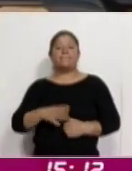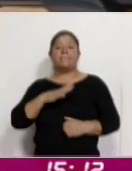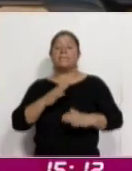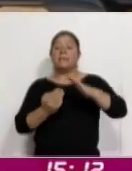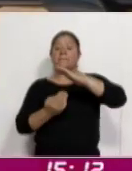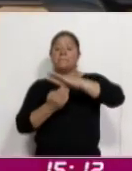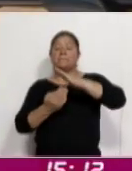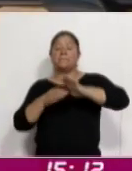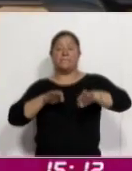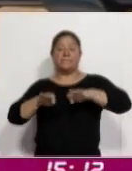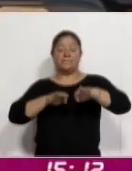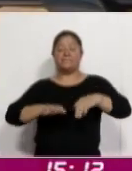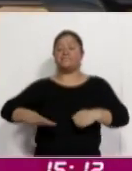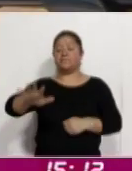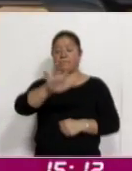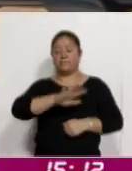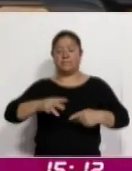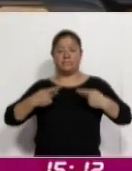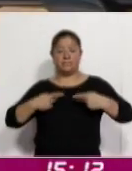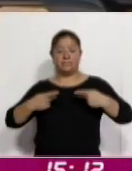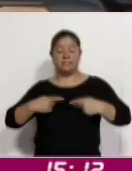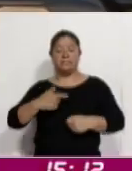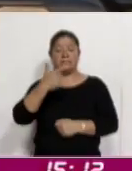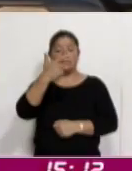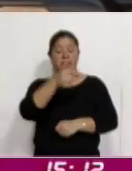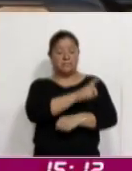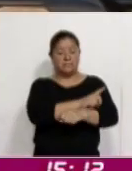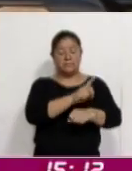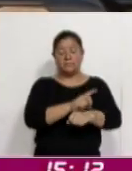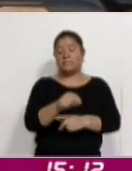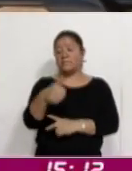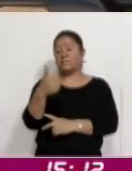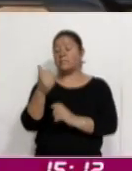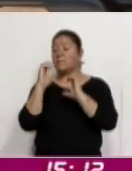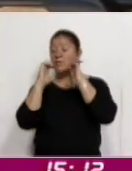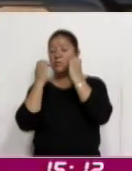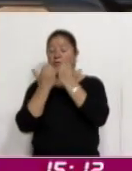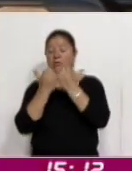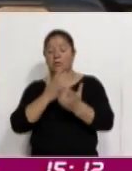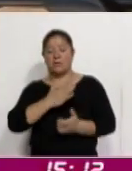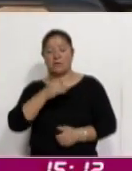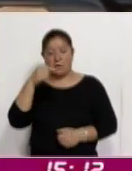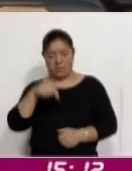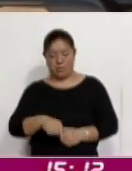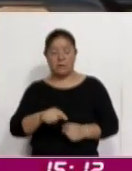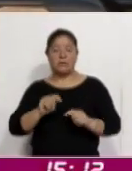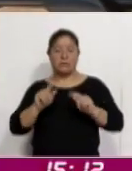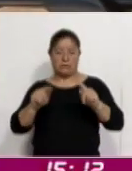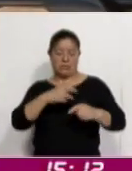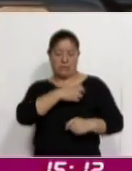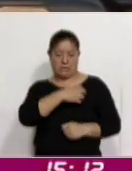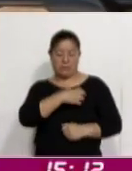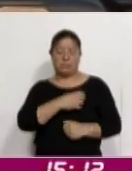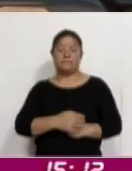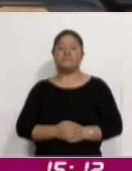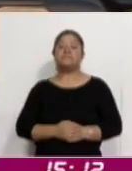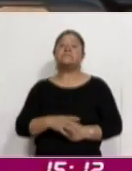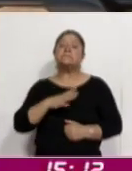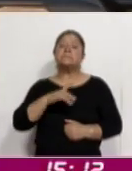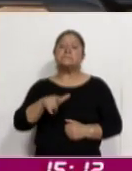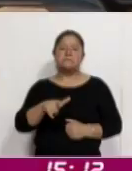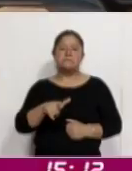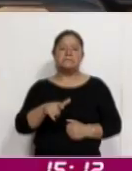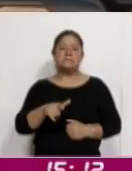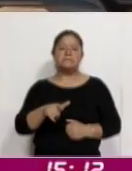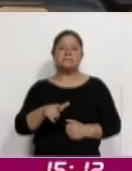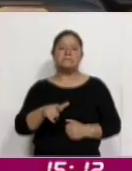de trabajo con la ciudadanía de las 7 delegaciones y 11 comunidades del municipio. Se están implementando programas para